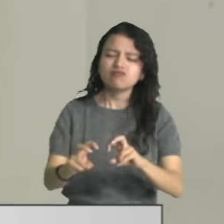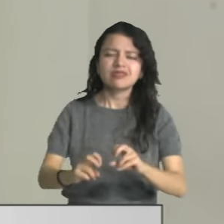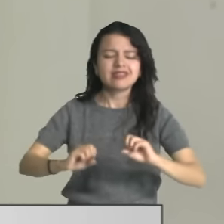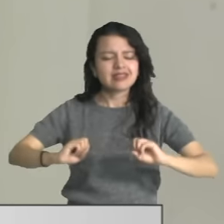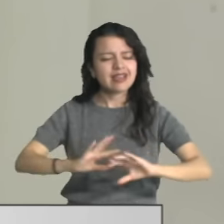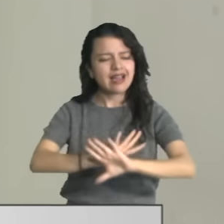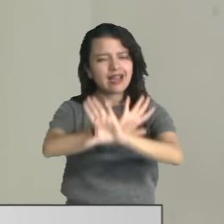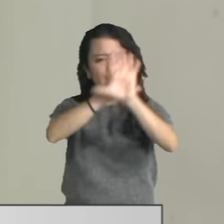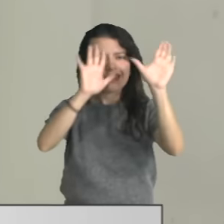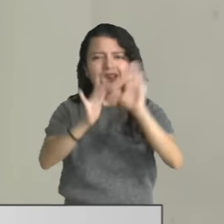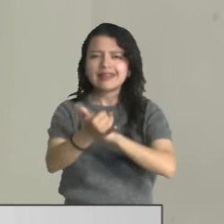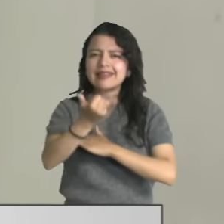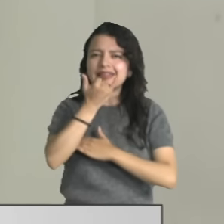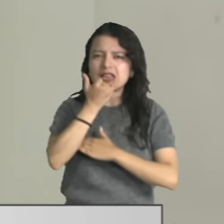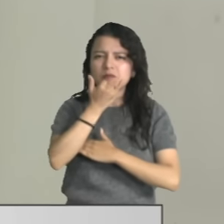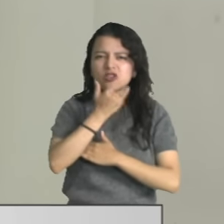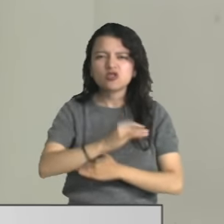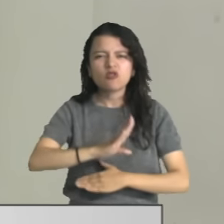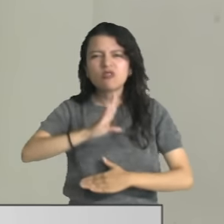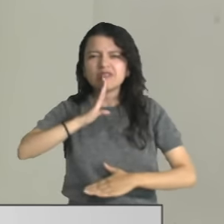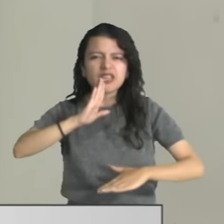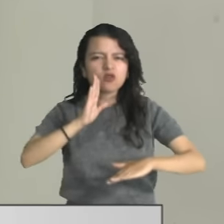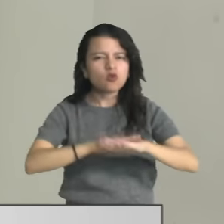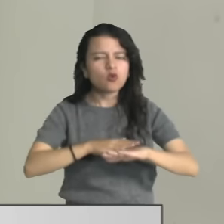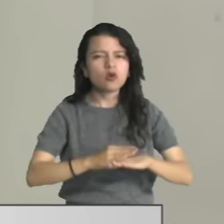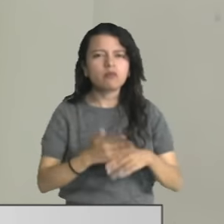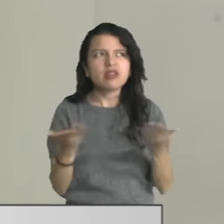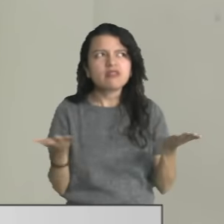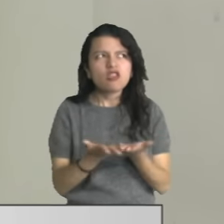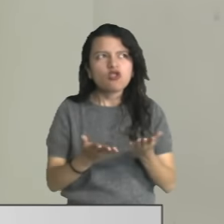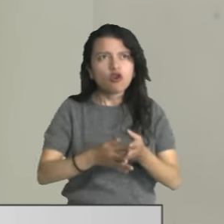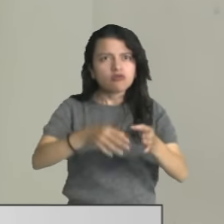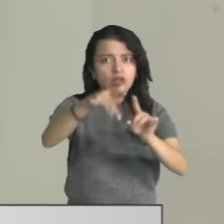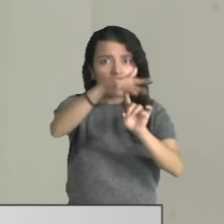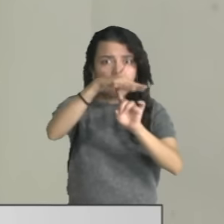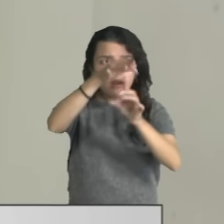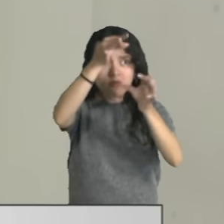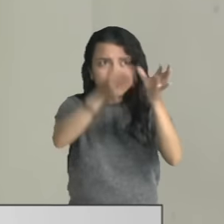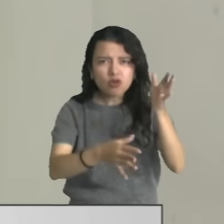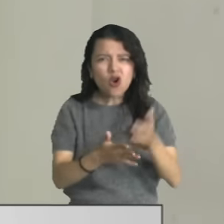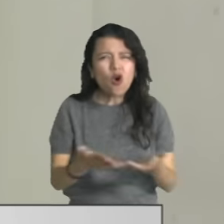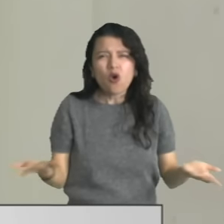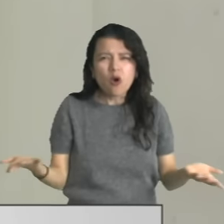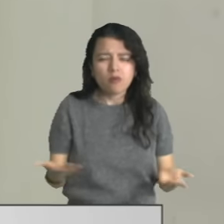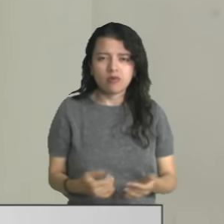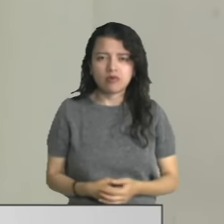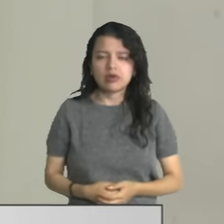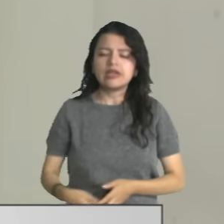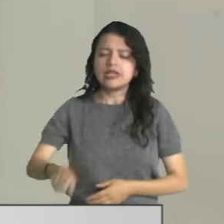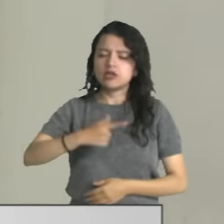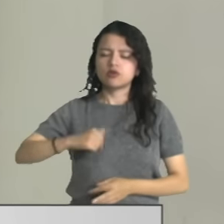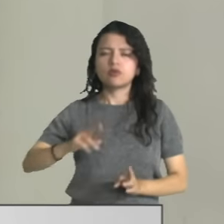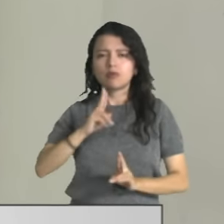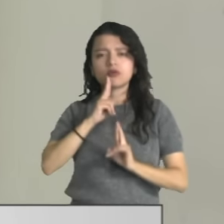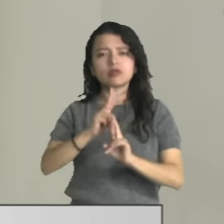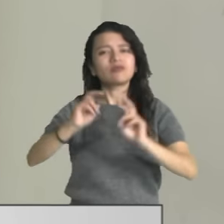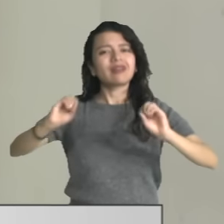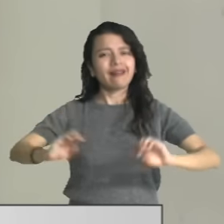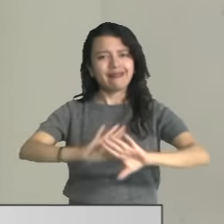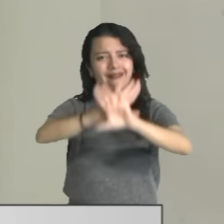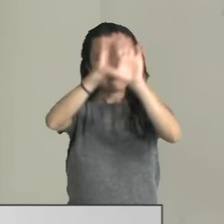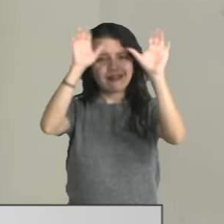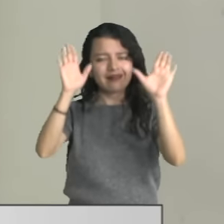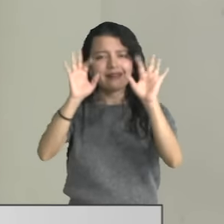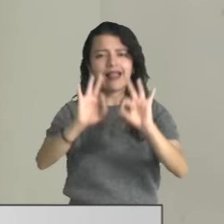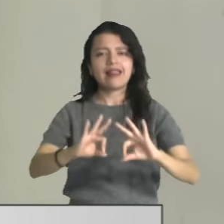determine en realidad de dónde salió este artefacto explosivo y que de esa manera podamos darle una respuesta